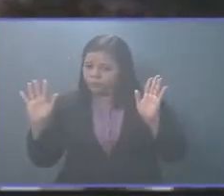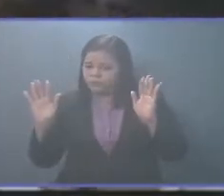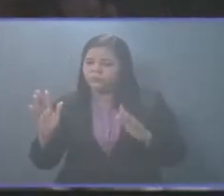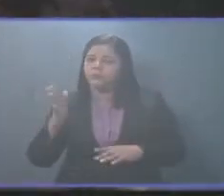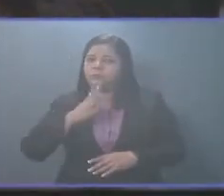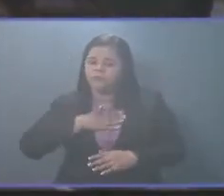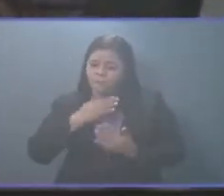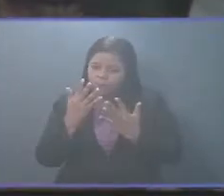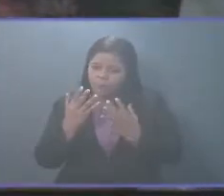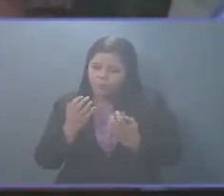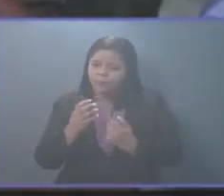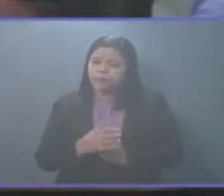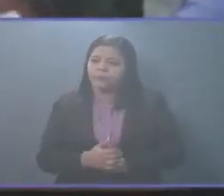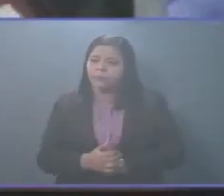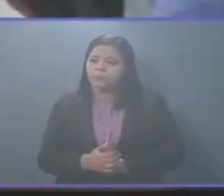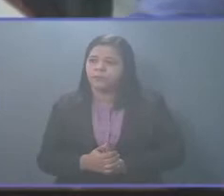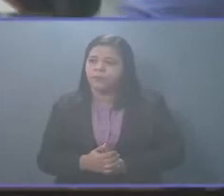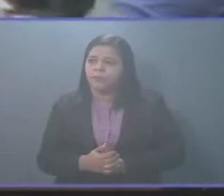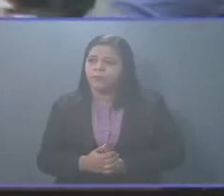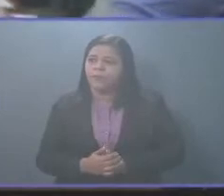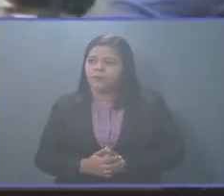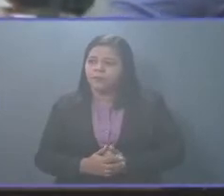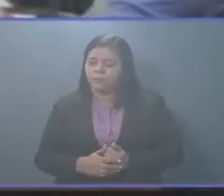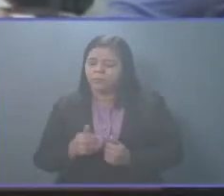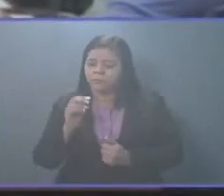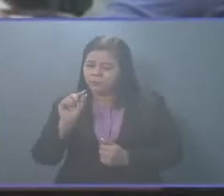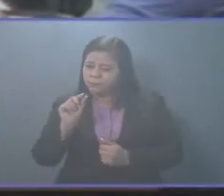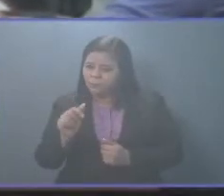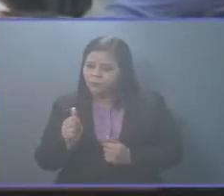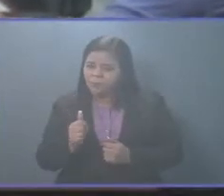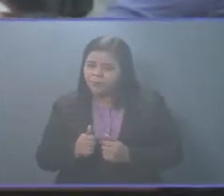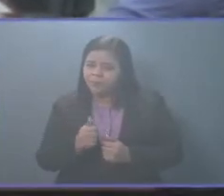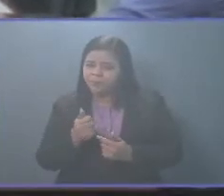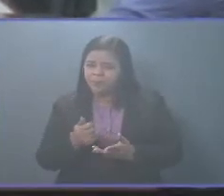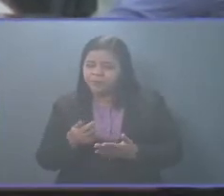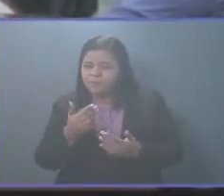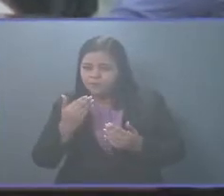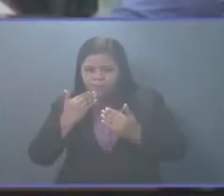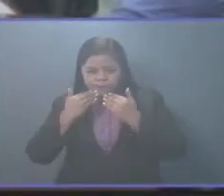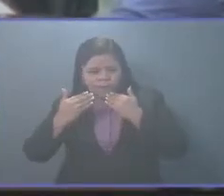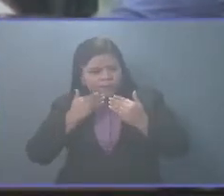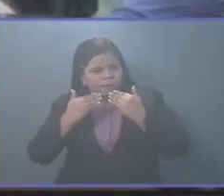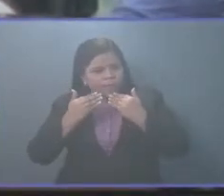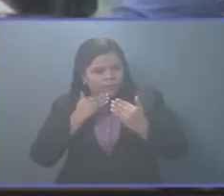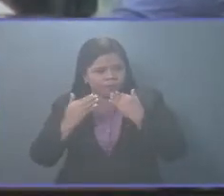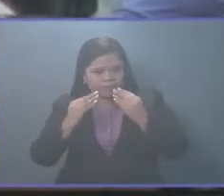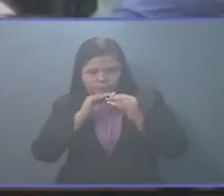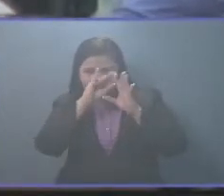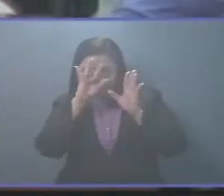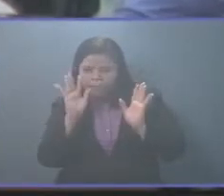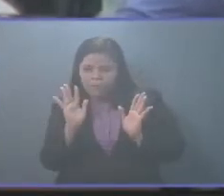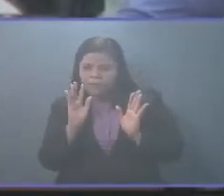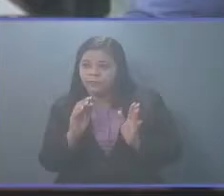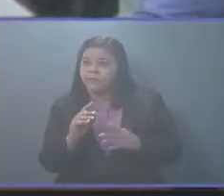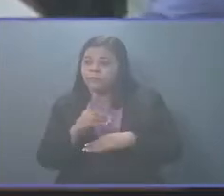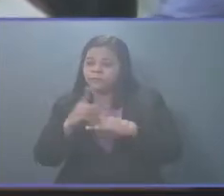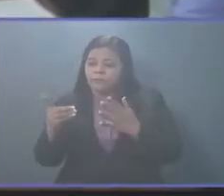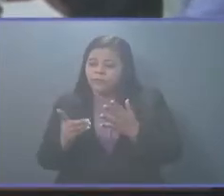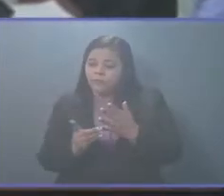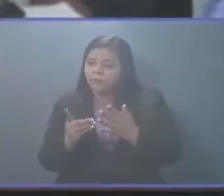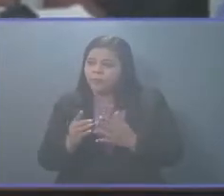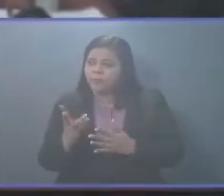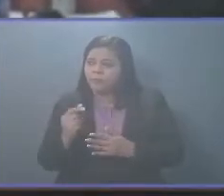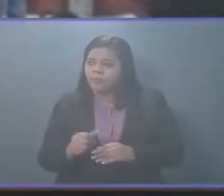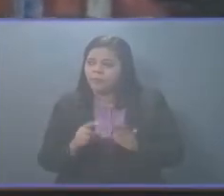quizás quisiera dar un paso atrás antes de responder su pregunta, y es que el decreto